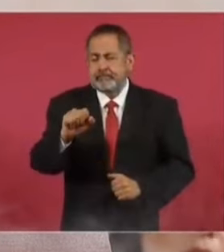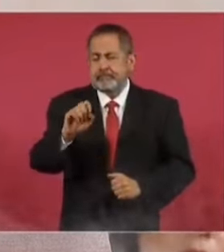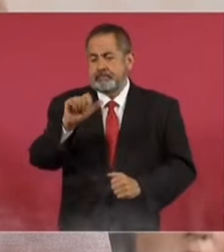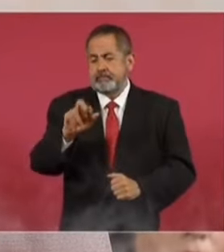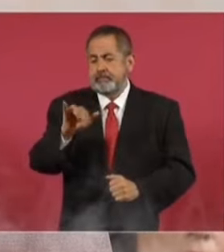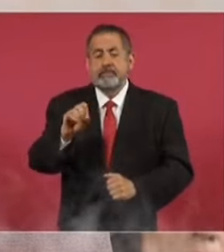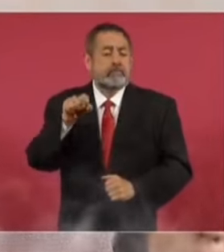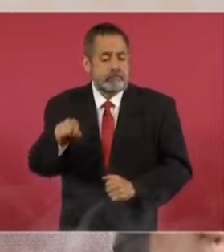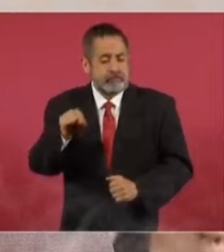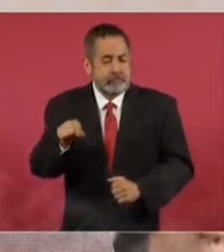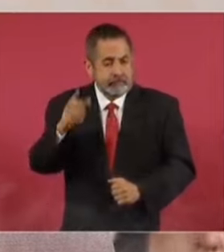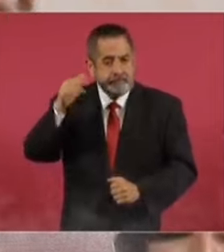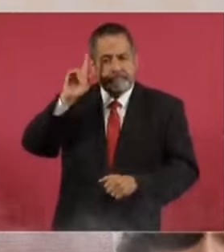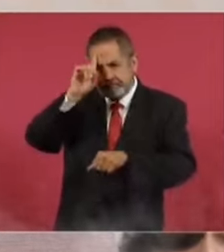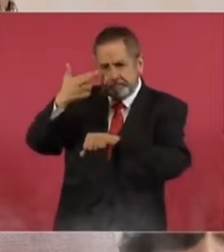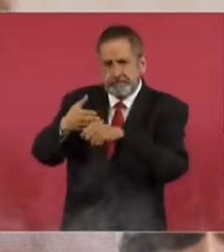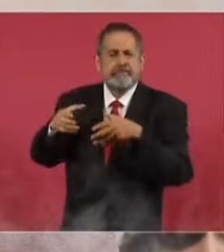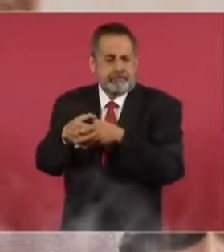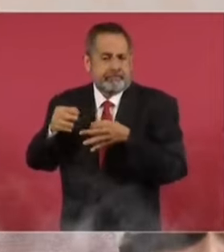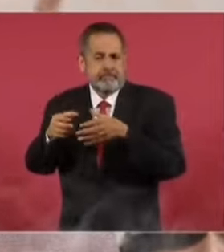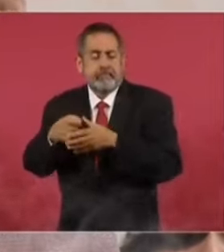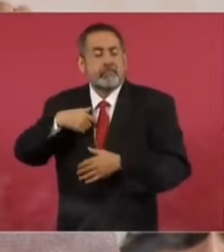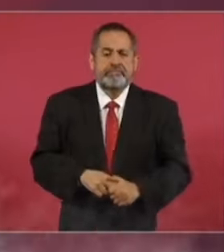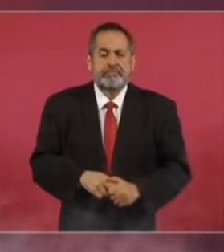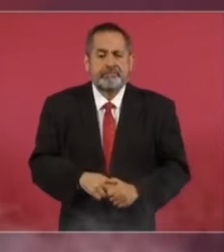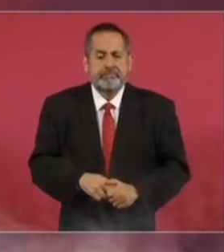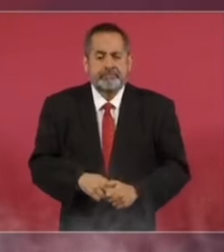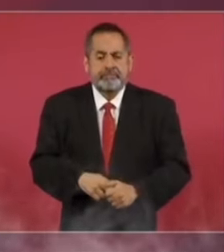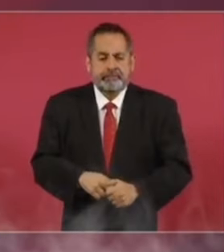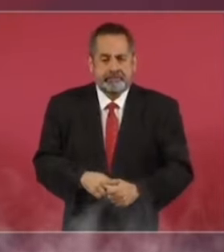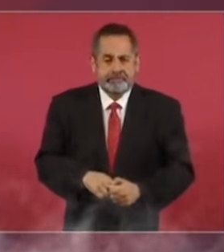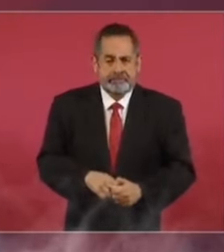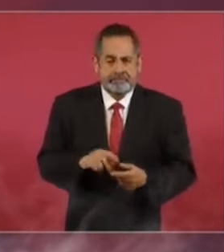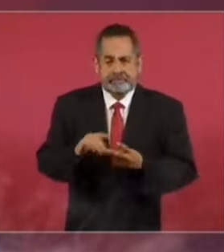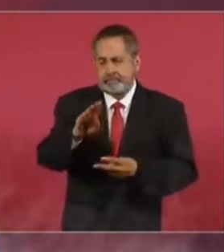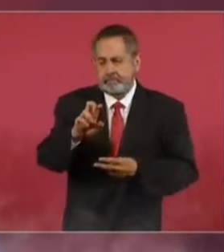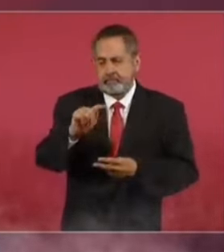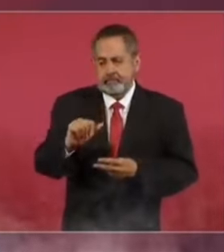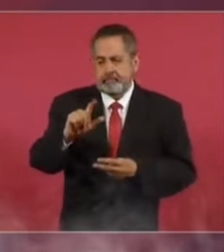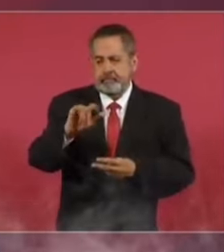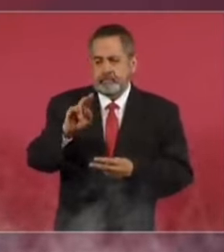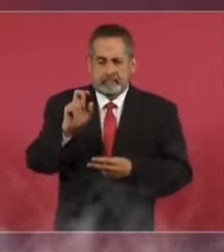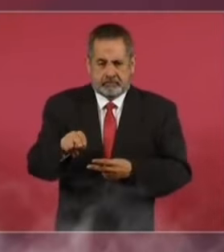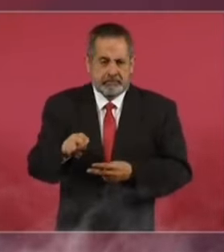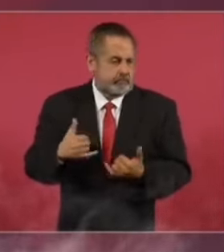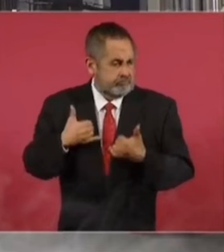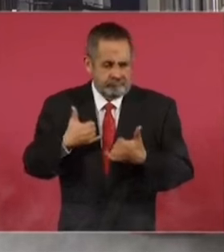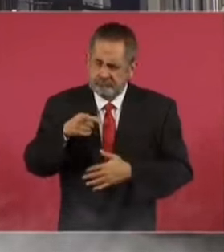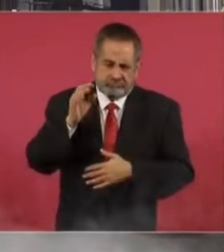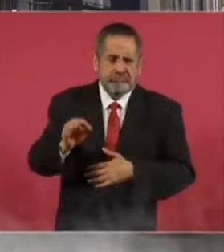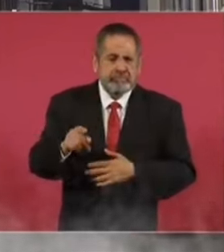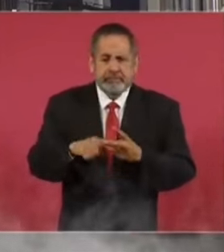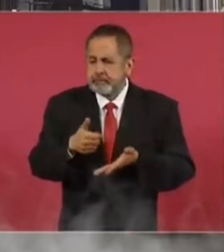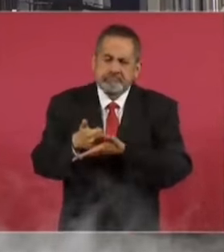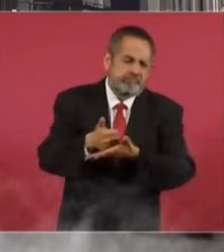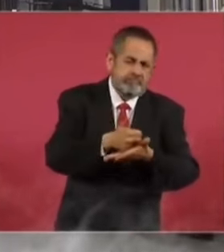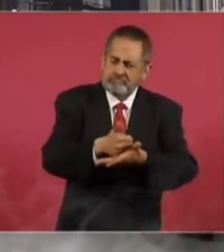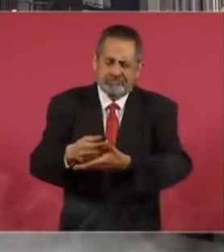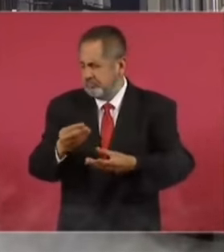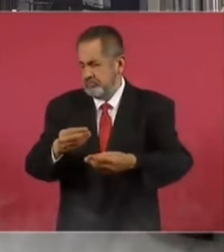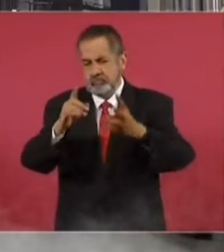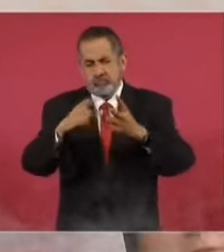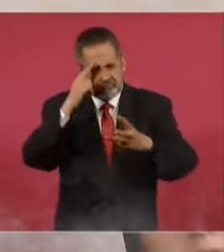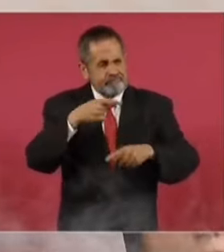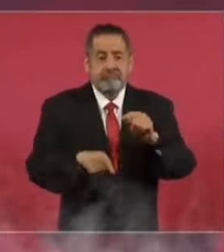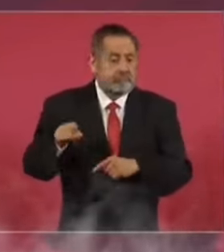Ríos fue consejera jurídica cuando fui jefe de gobierno. Berta Luján es una joven que ha ayudado muchísimo